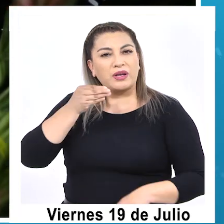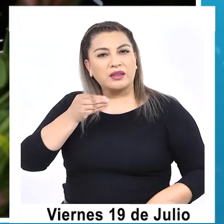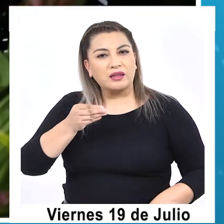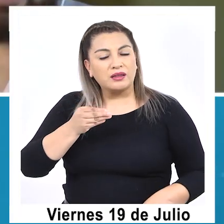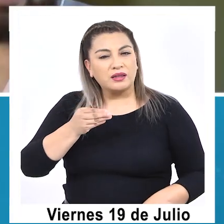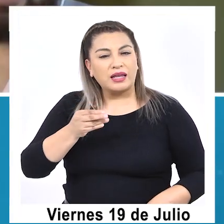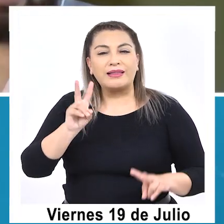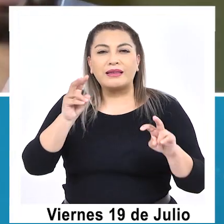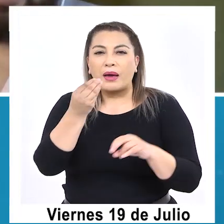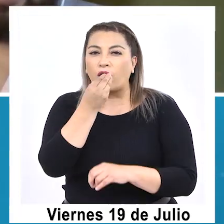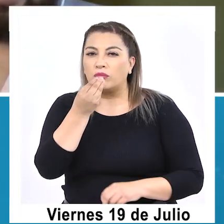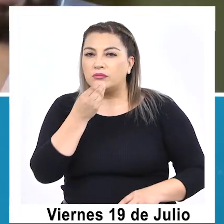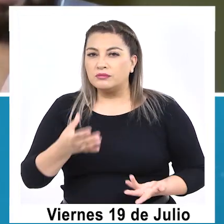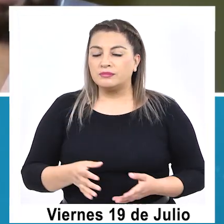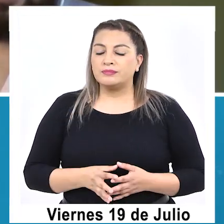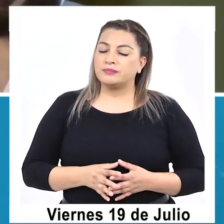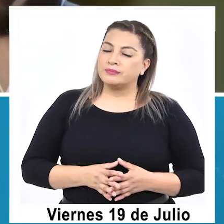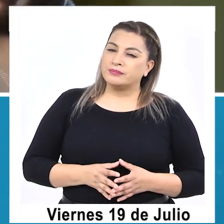alimentación?